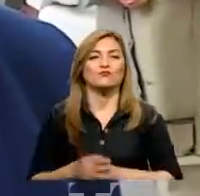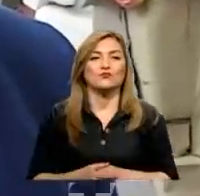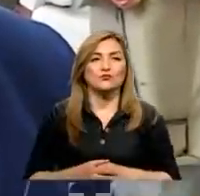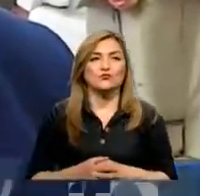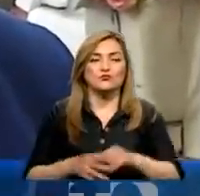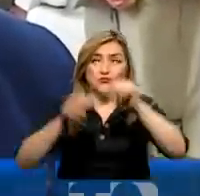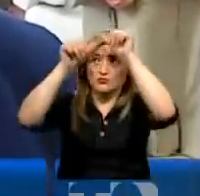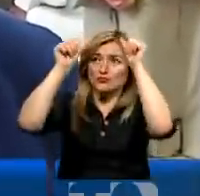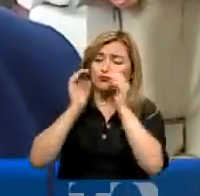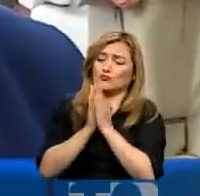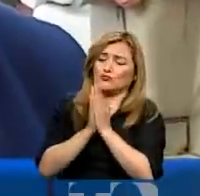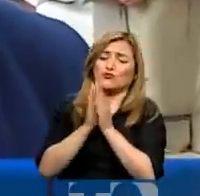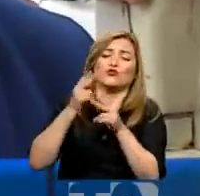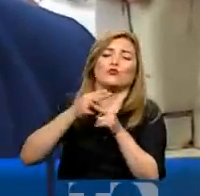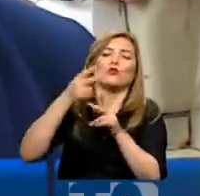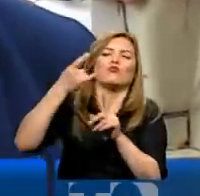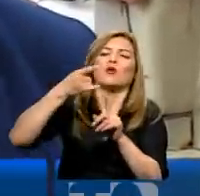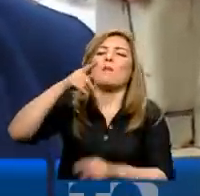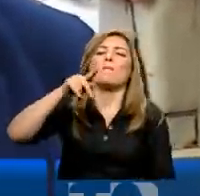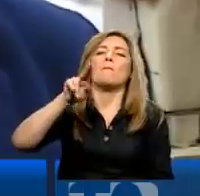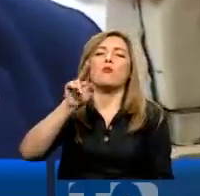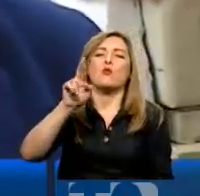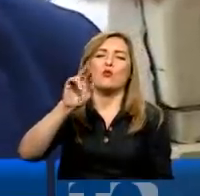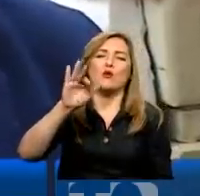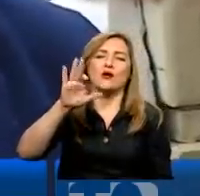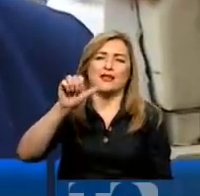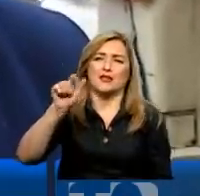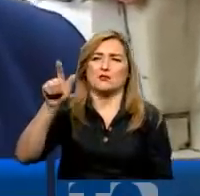a la Purita, como le repito, pues a pesar de